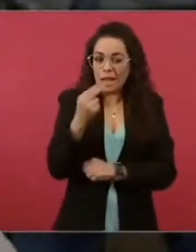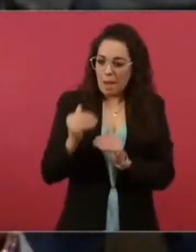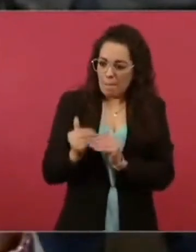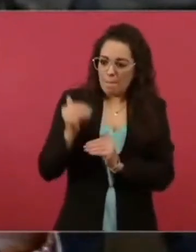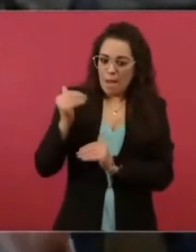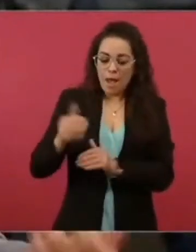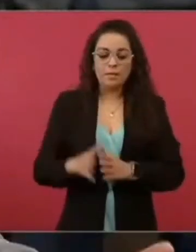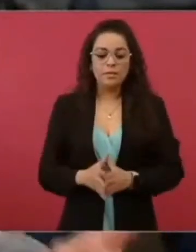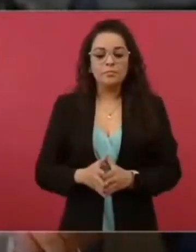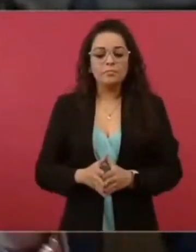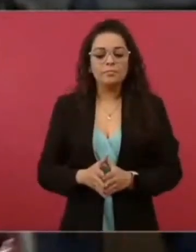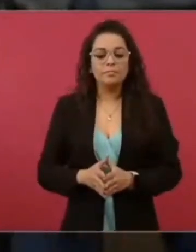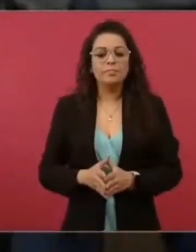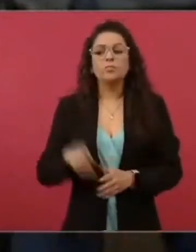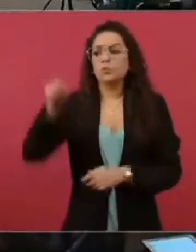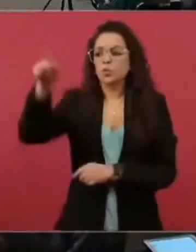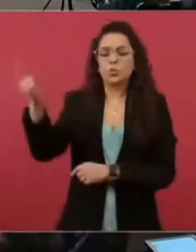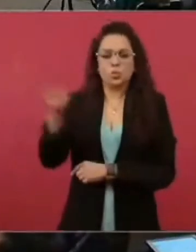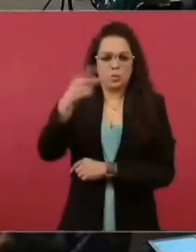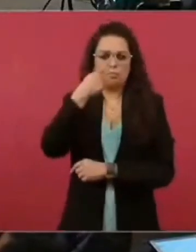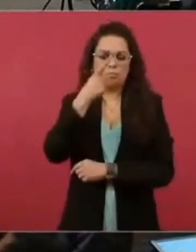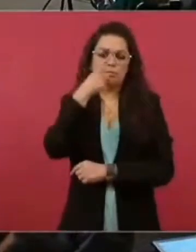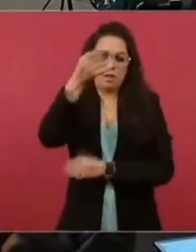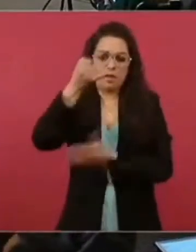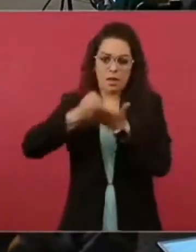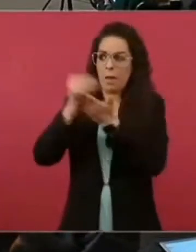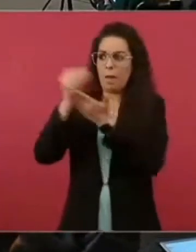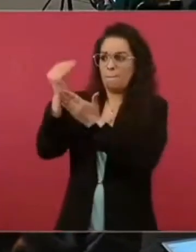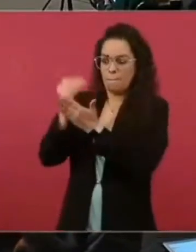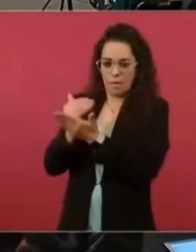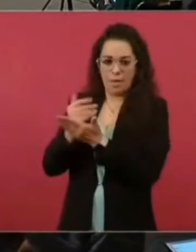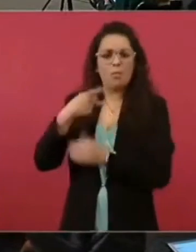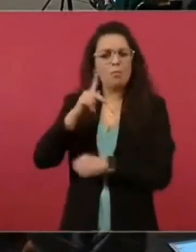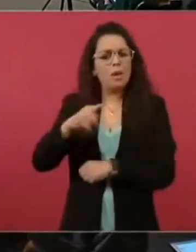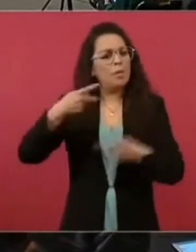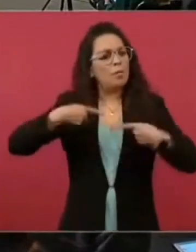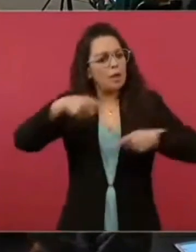¿por qué a los mexicanos les está alcanzando para menos? ahora te contesto.